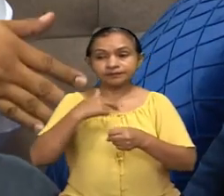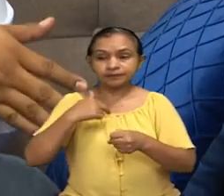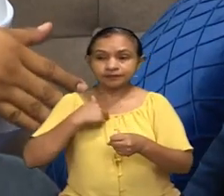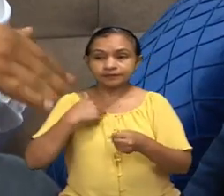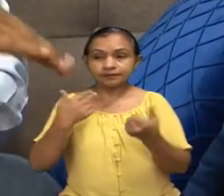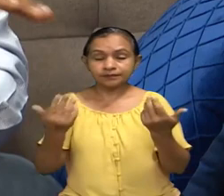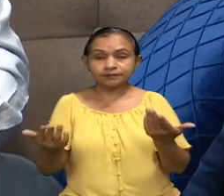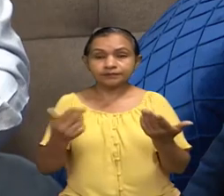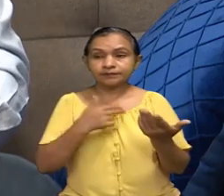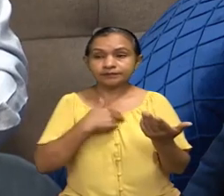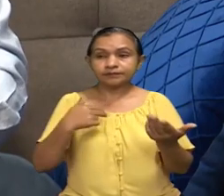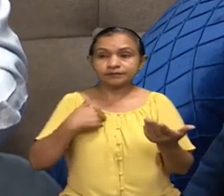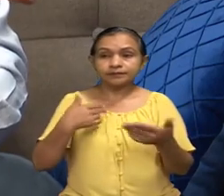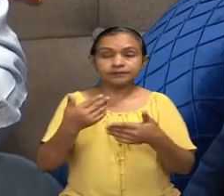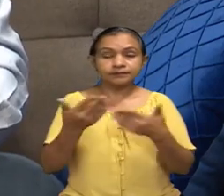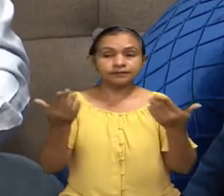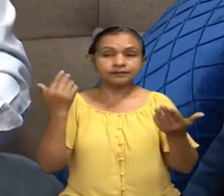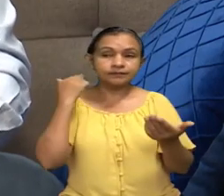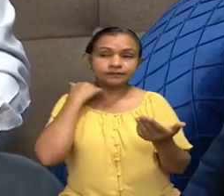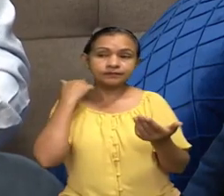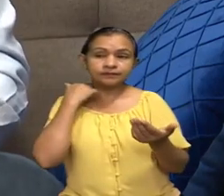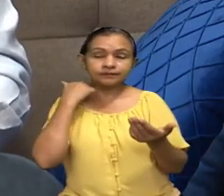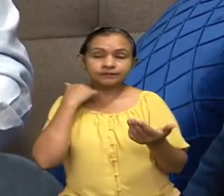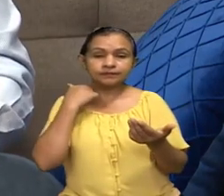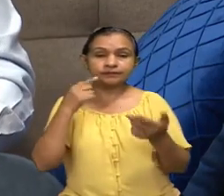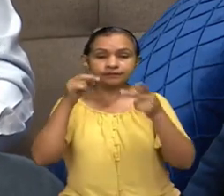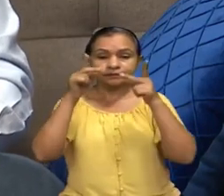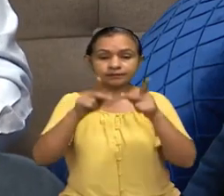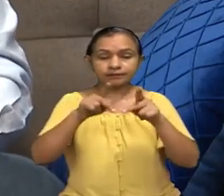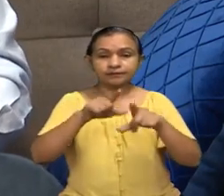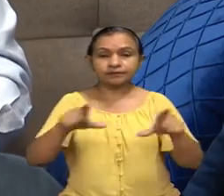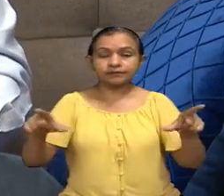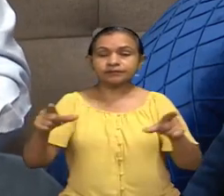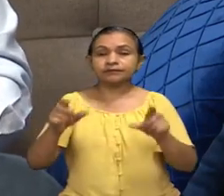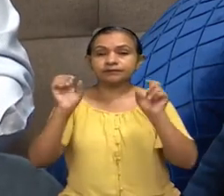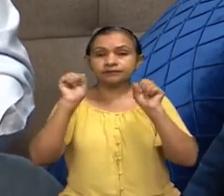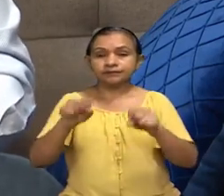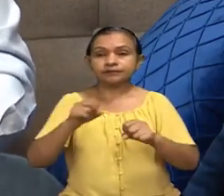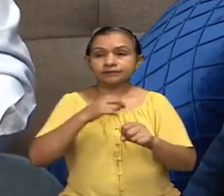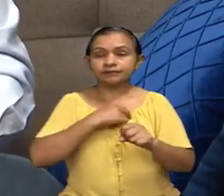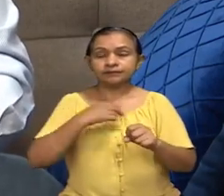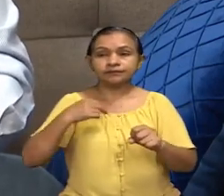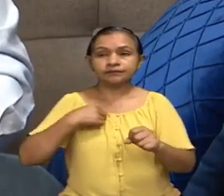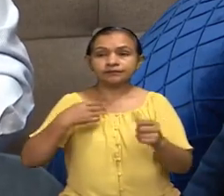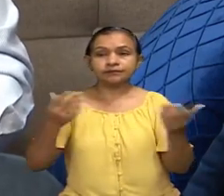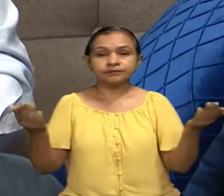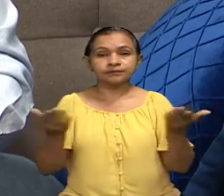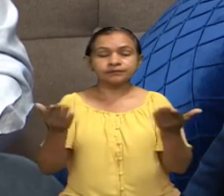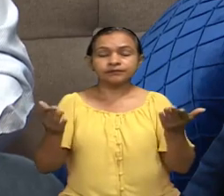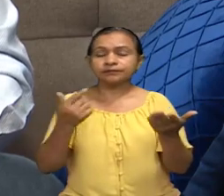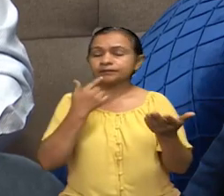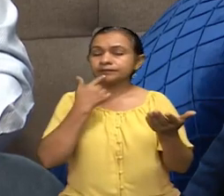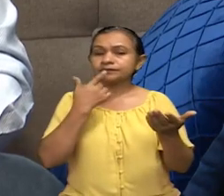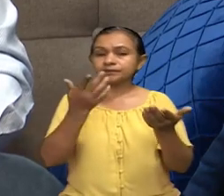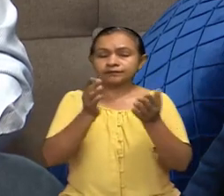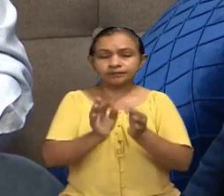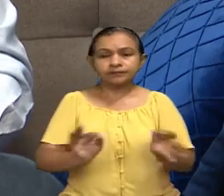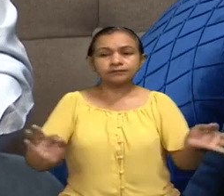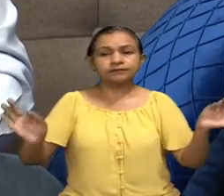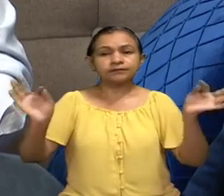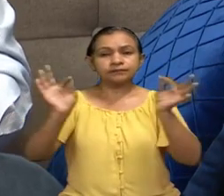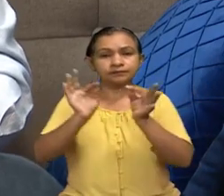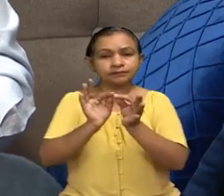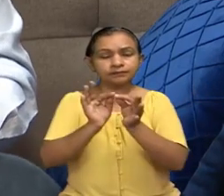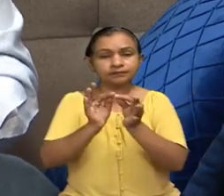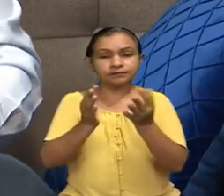por ejecutarse, pero siempre con un plan sostenido para que se realice, ¿cuán importante es este factor? Y